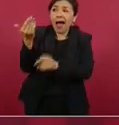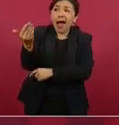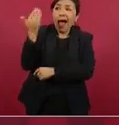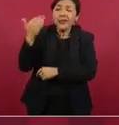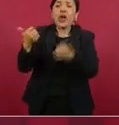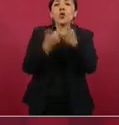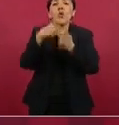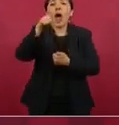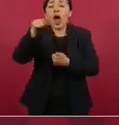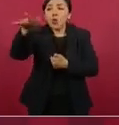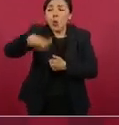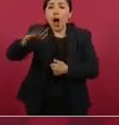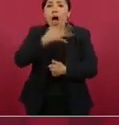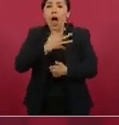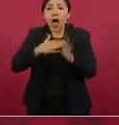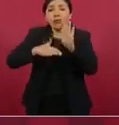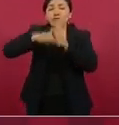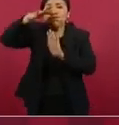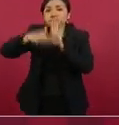agua que ya se tiene,